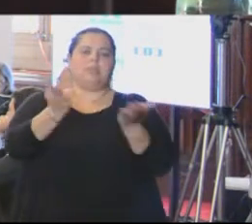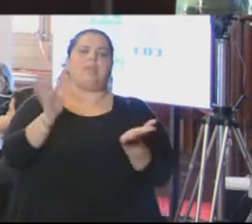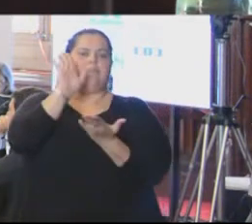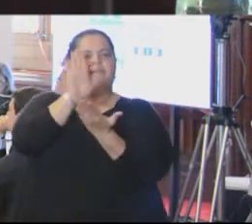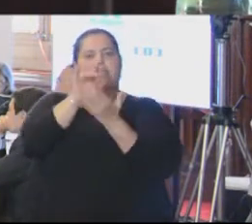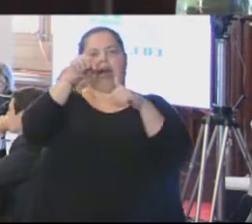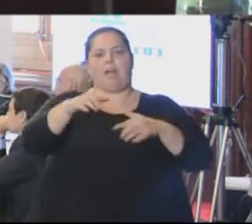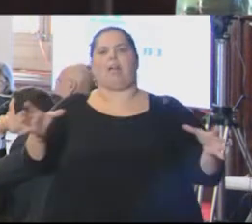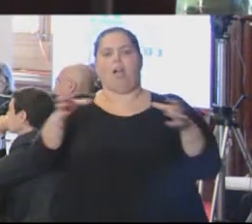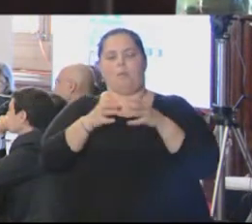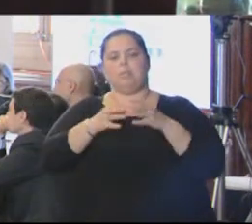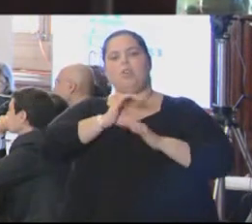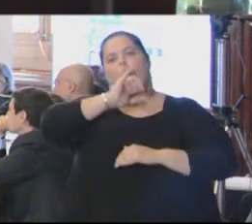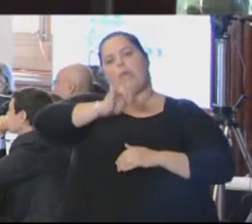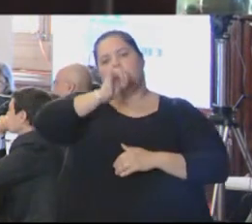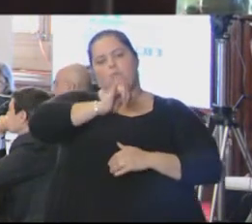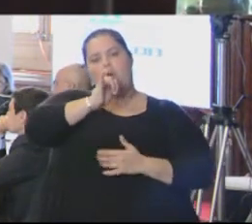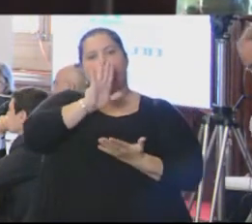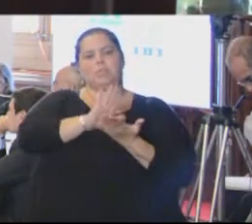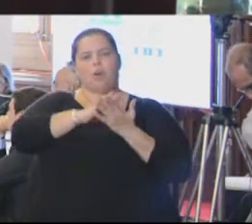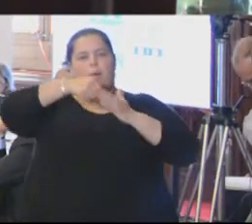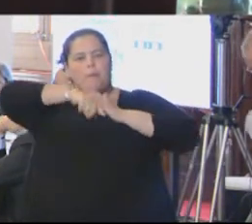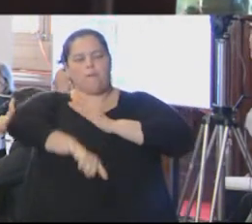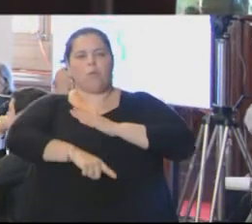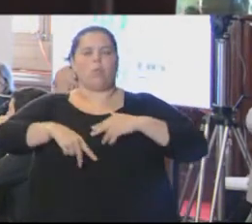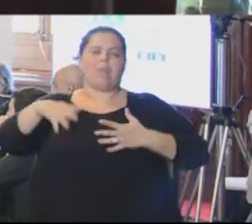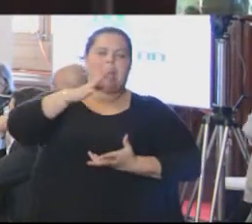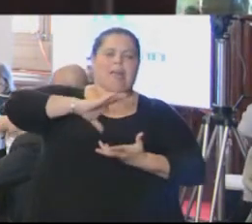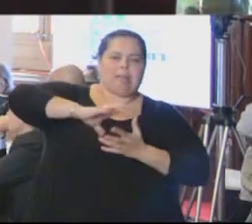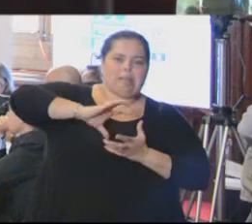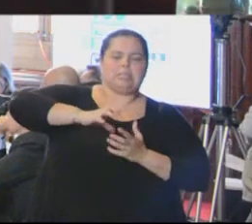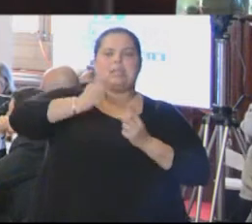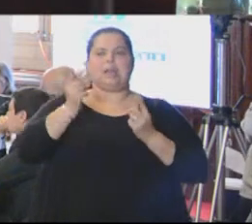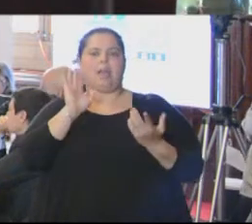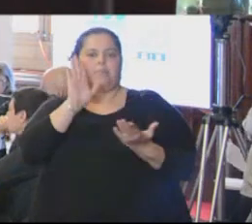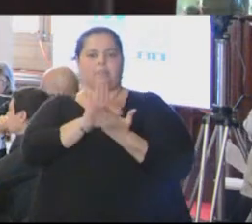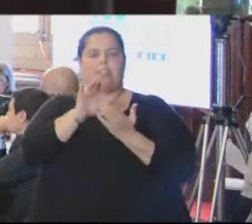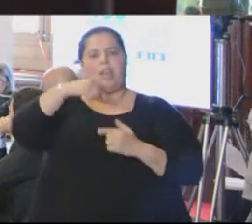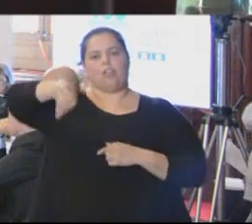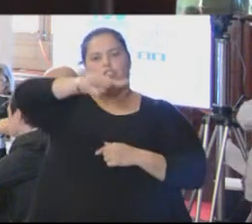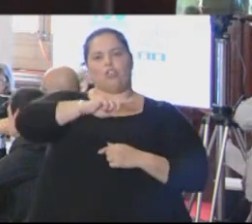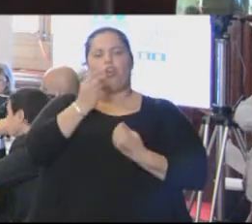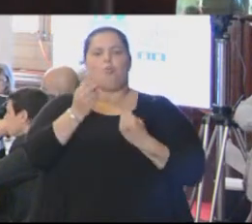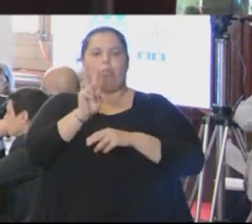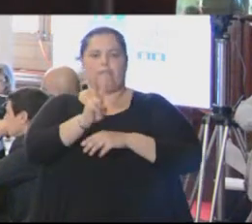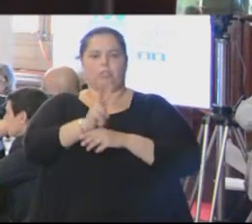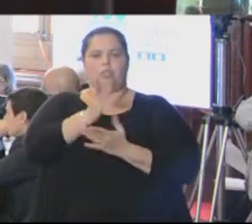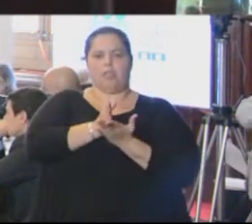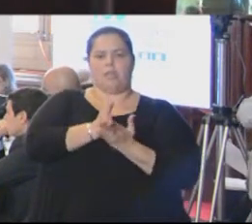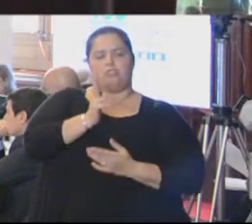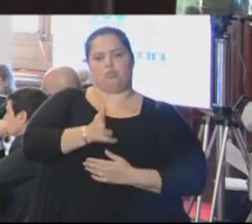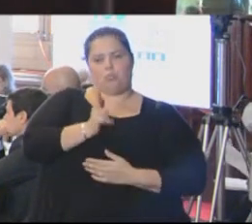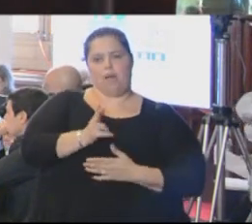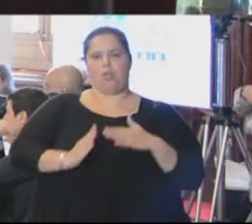el informe respecto a la profunda crisis por la cual atraviesa nuestro ejercicio como defensores y defensoras de derechos humanos, líderes